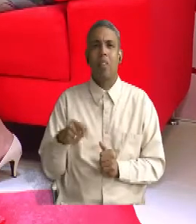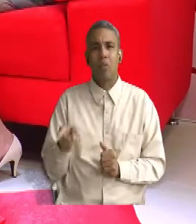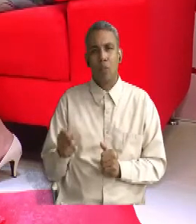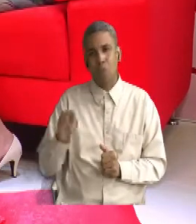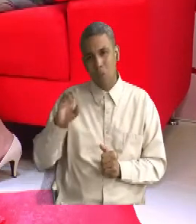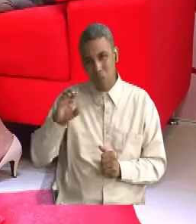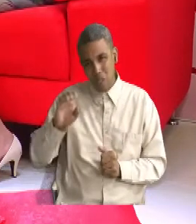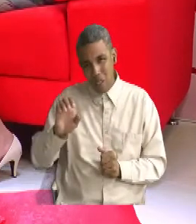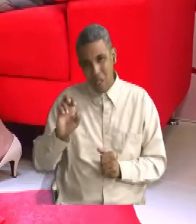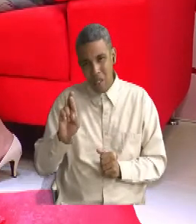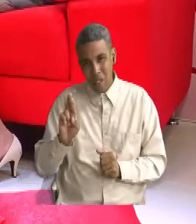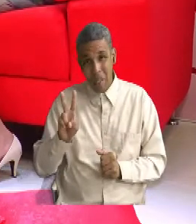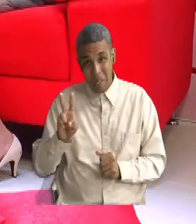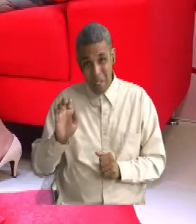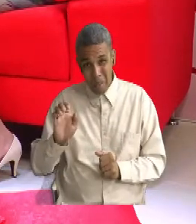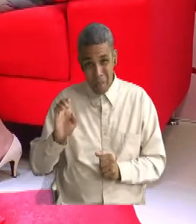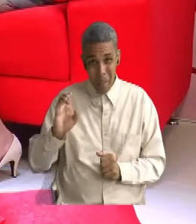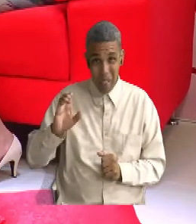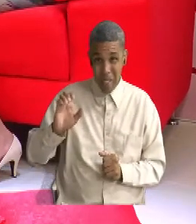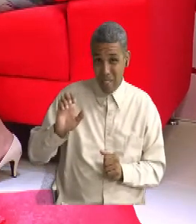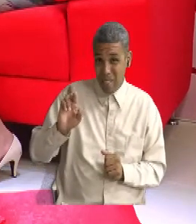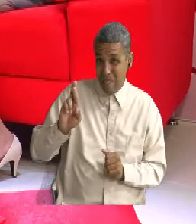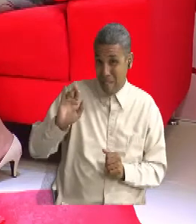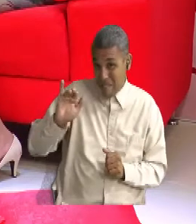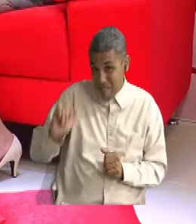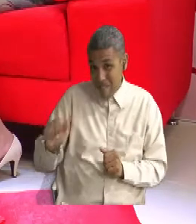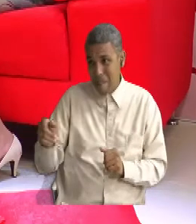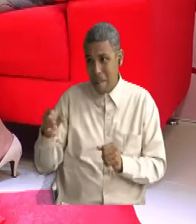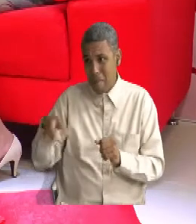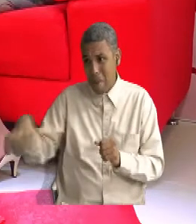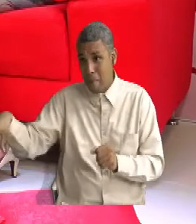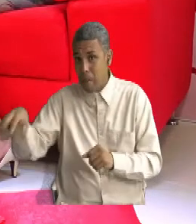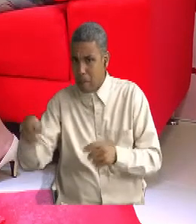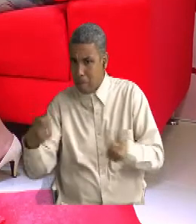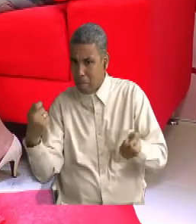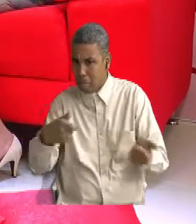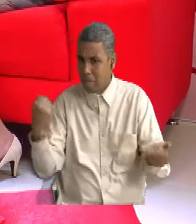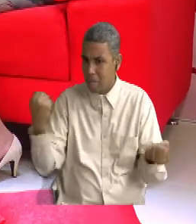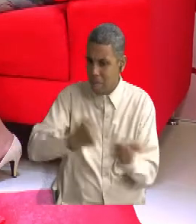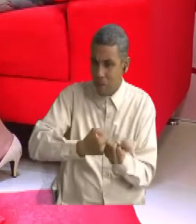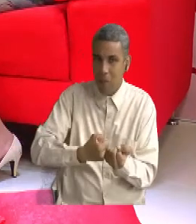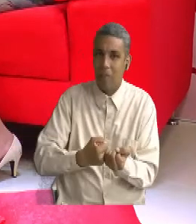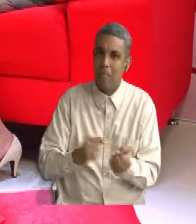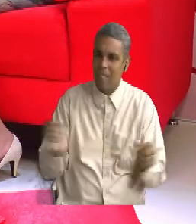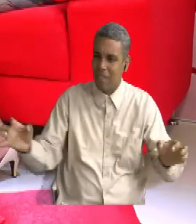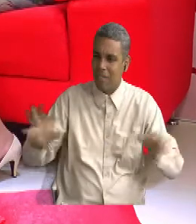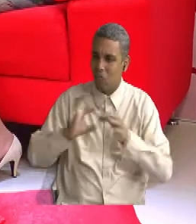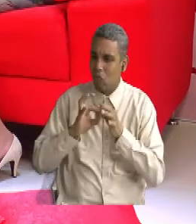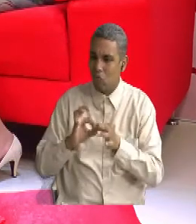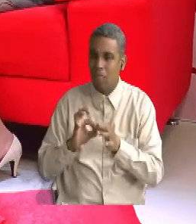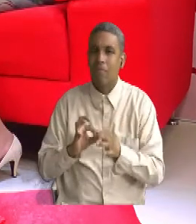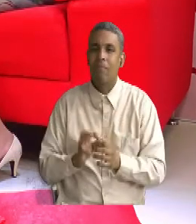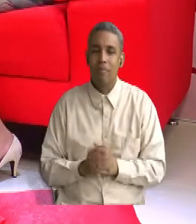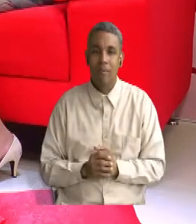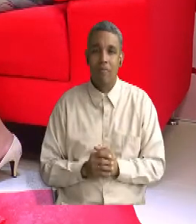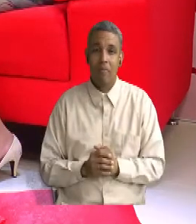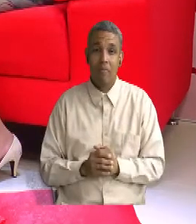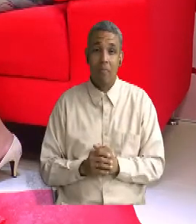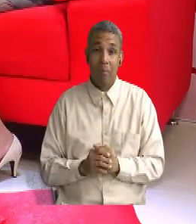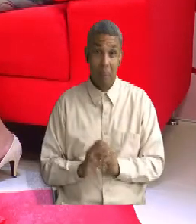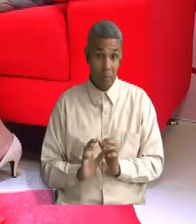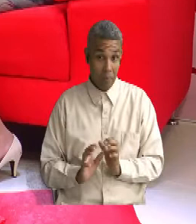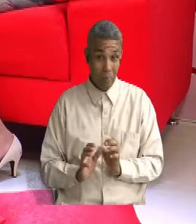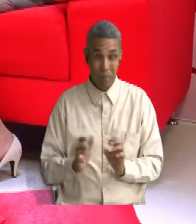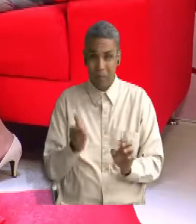cervecería. Diferentes empresas las están patrocinando, y lo más importante es que allí, por la compra de